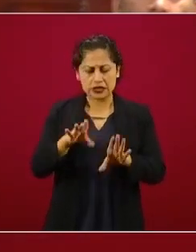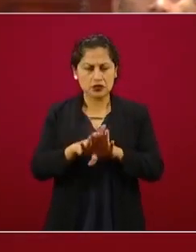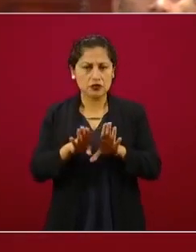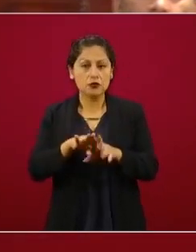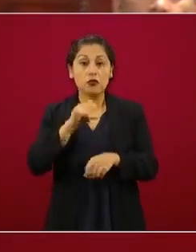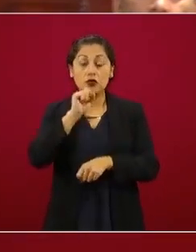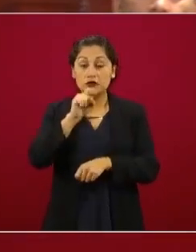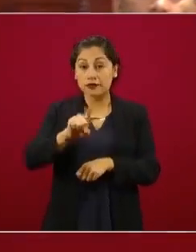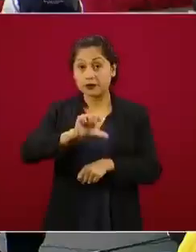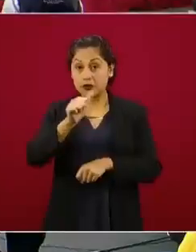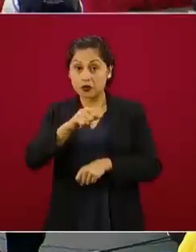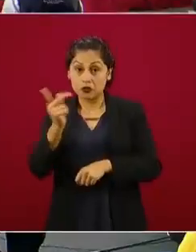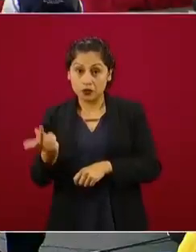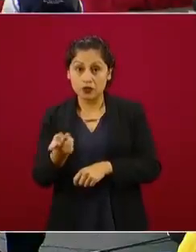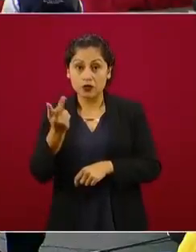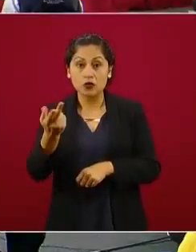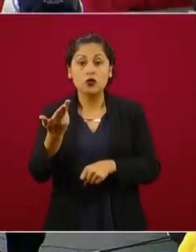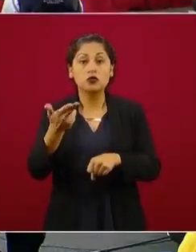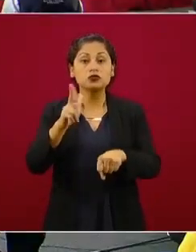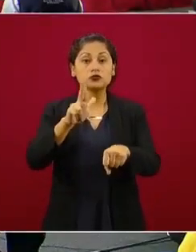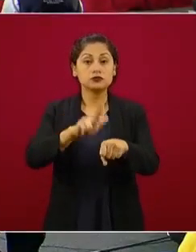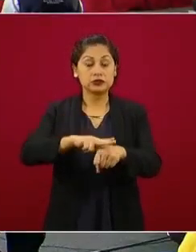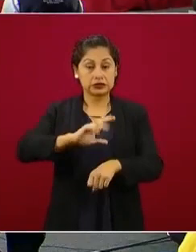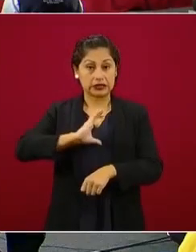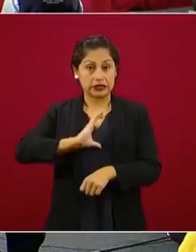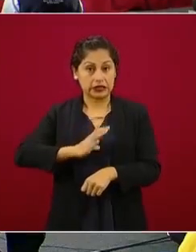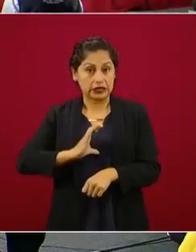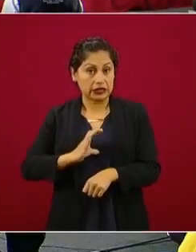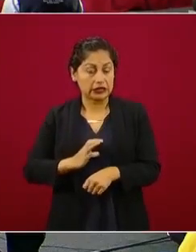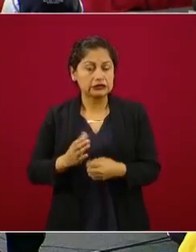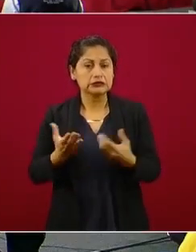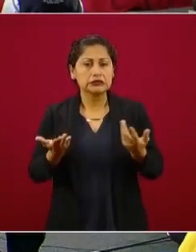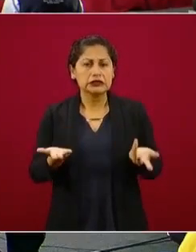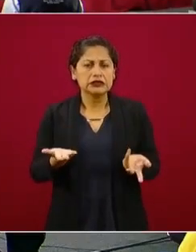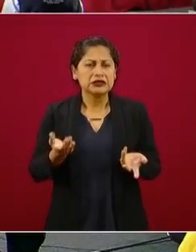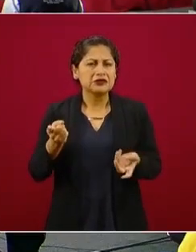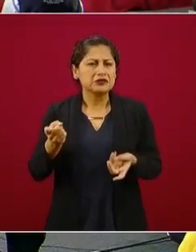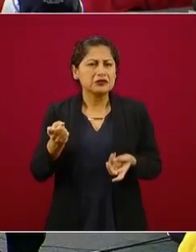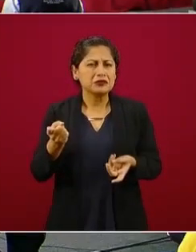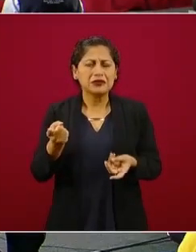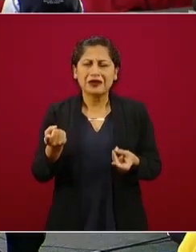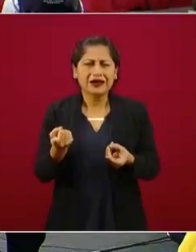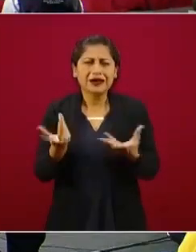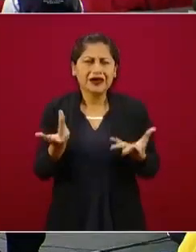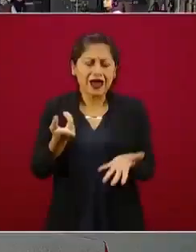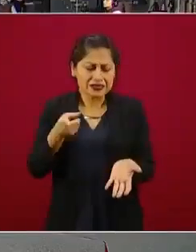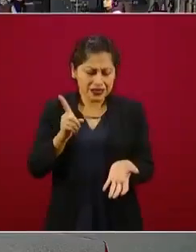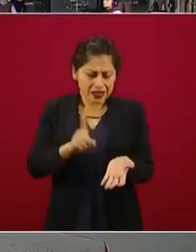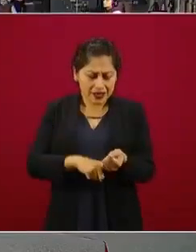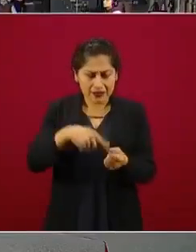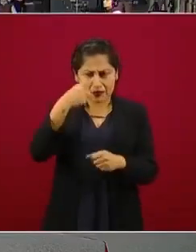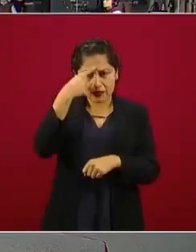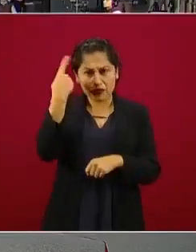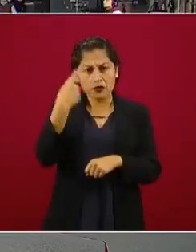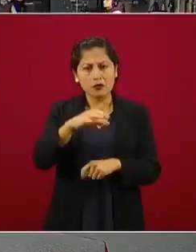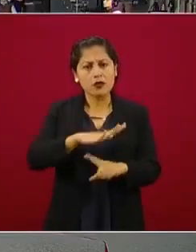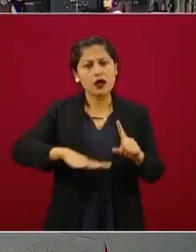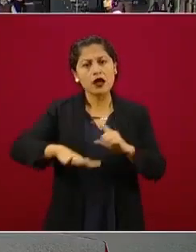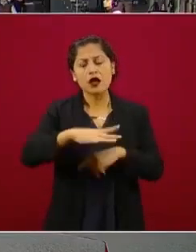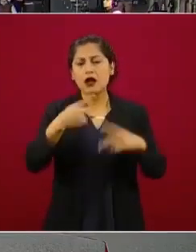hospital oncológico, ¿cómo han afrontado esta situación precisamente para que los niños no dejen de